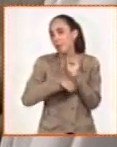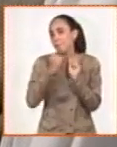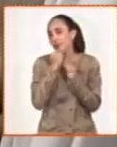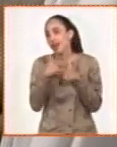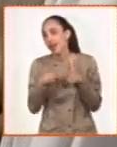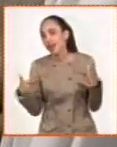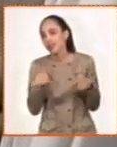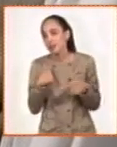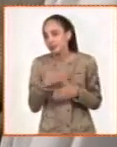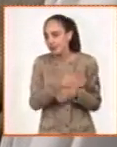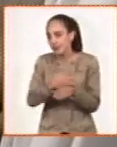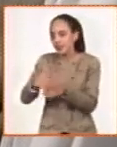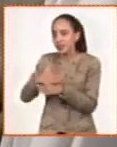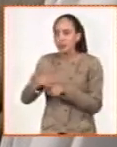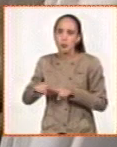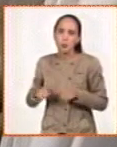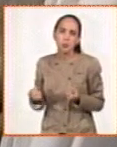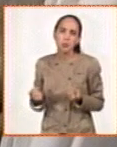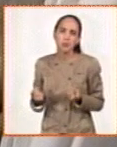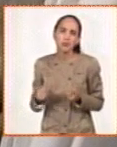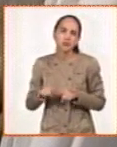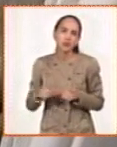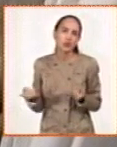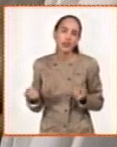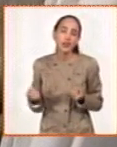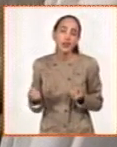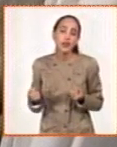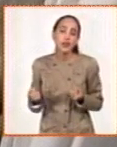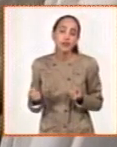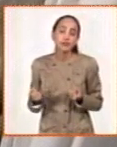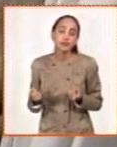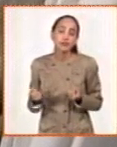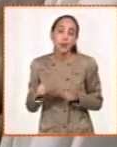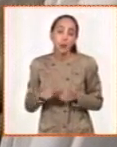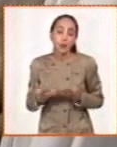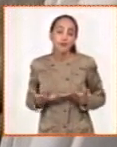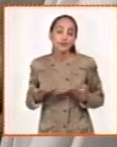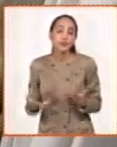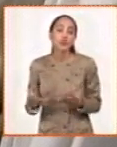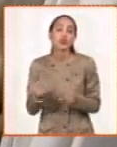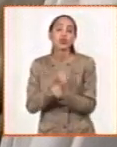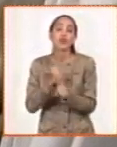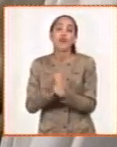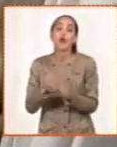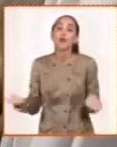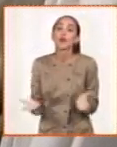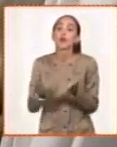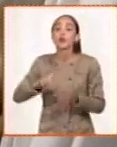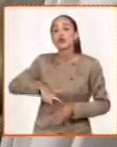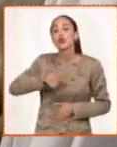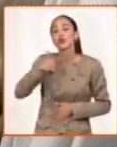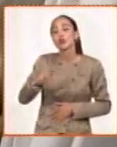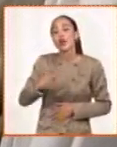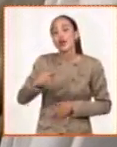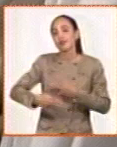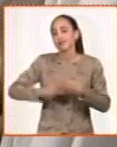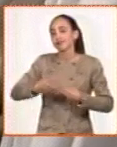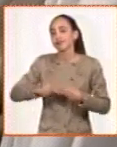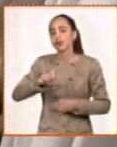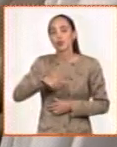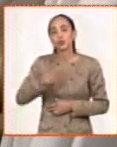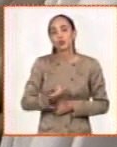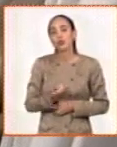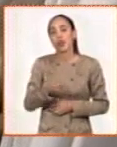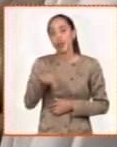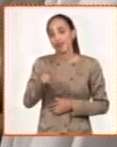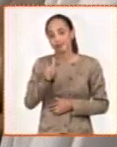así. ¿Por qué Silverio dedicó su obra de promotor cultural, de hacedor de cultura, a esta